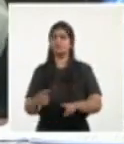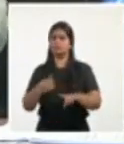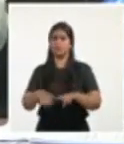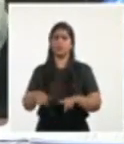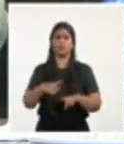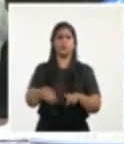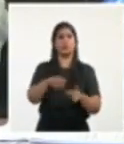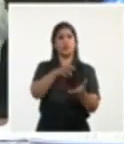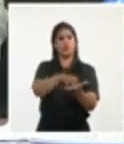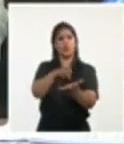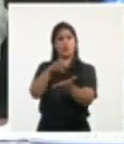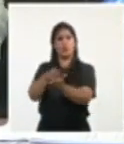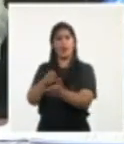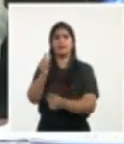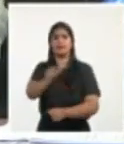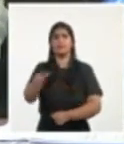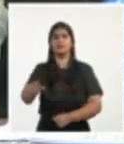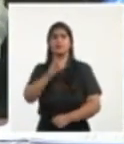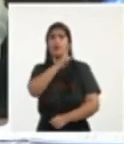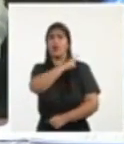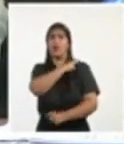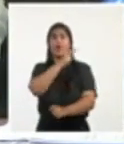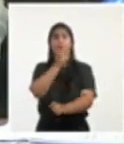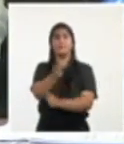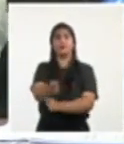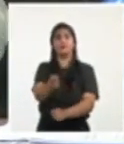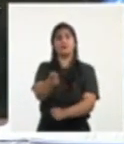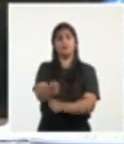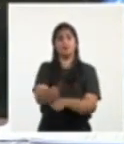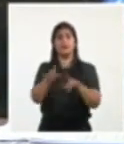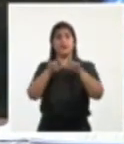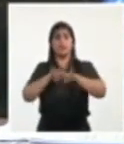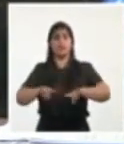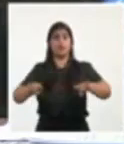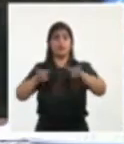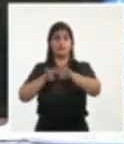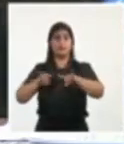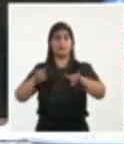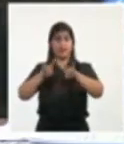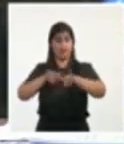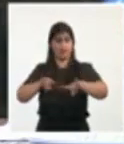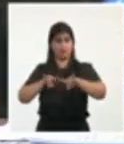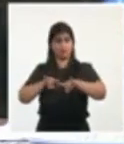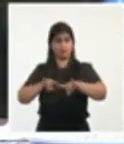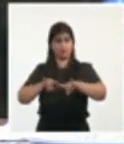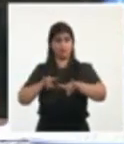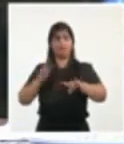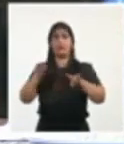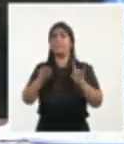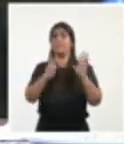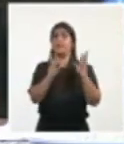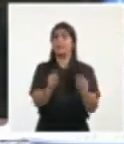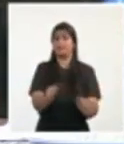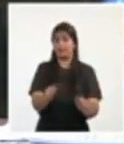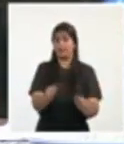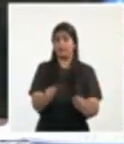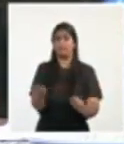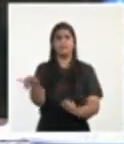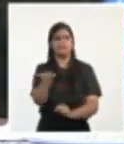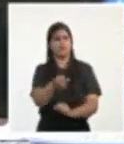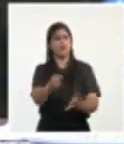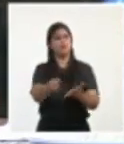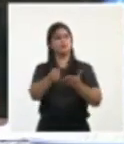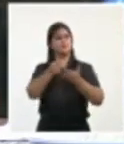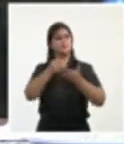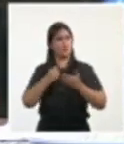se han sumado para lograr esta gestión de la información en tiempo real y nos ha permitido entonces tomar las decisiones